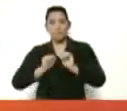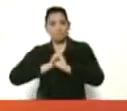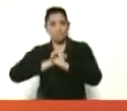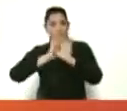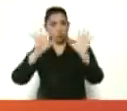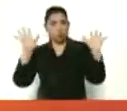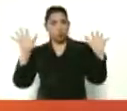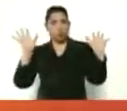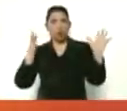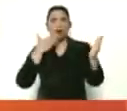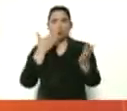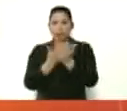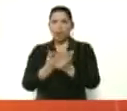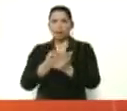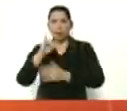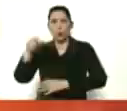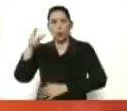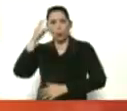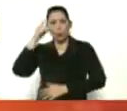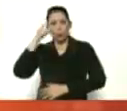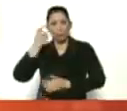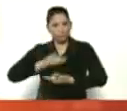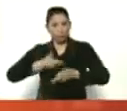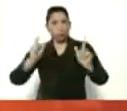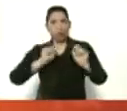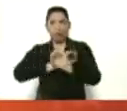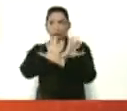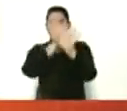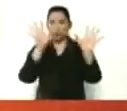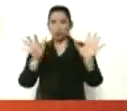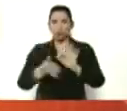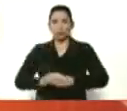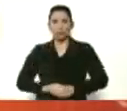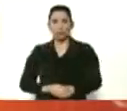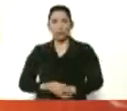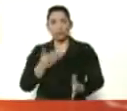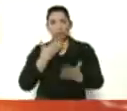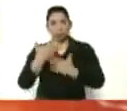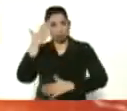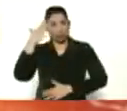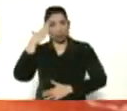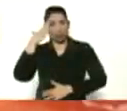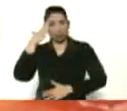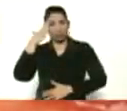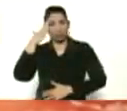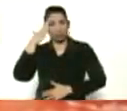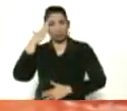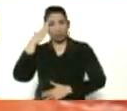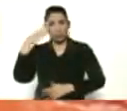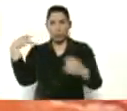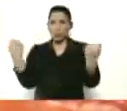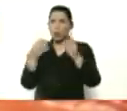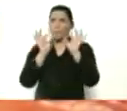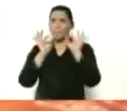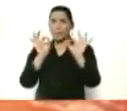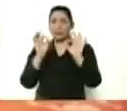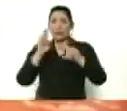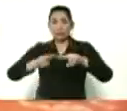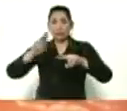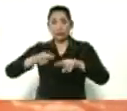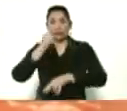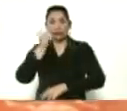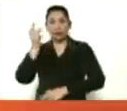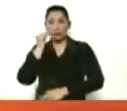aclaratoria. Muchas gracias, Julio, por permitirme hacer esta aclaratoria. Ya sabes, la jornada especial para niños y